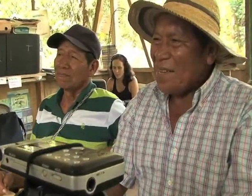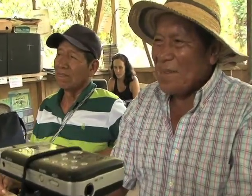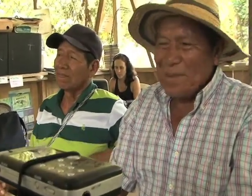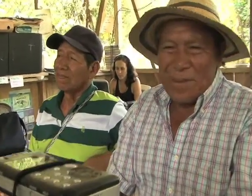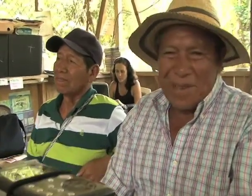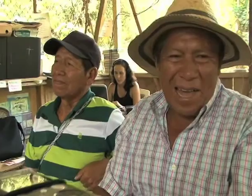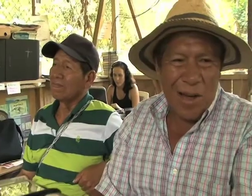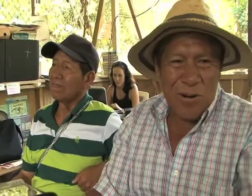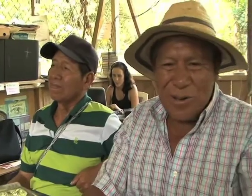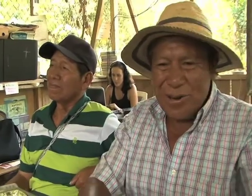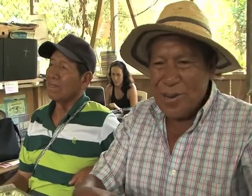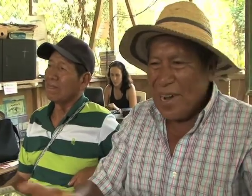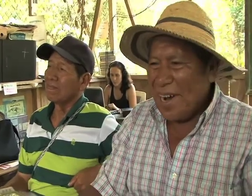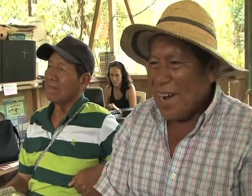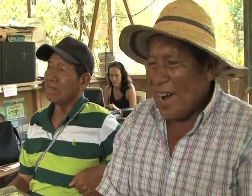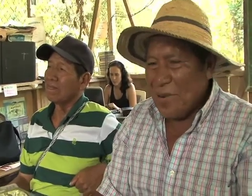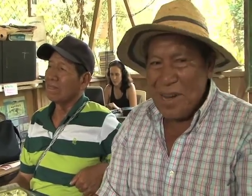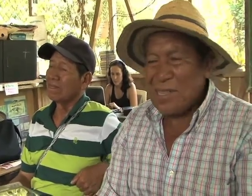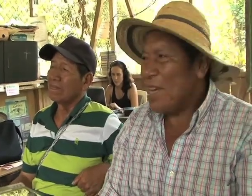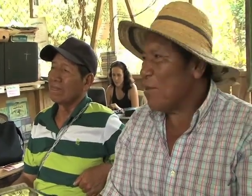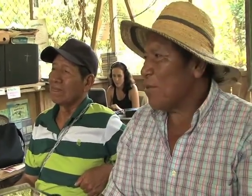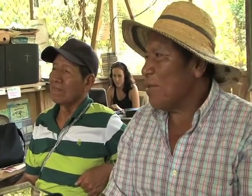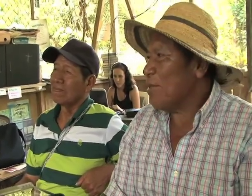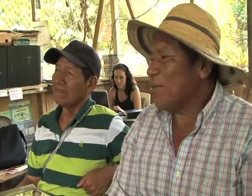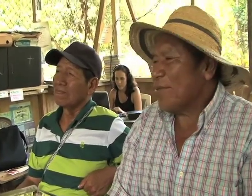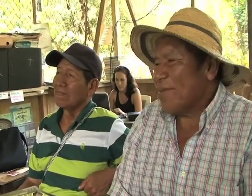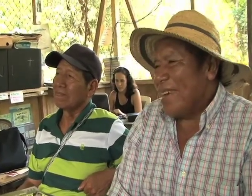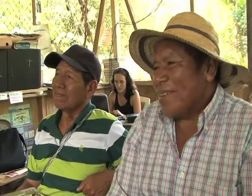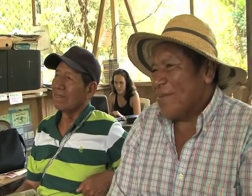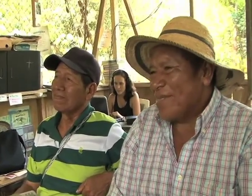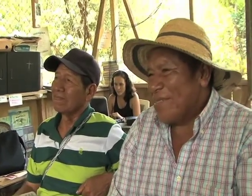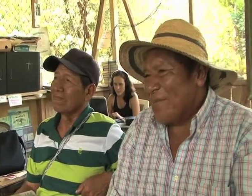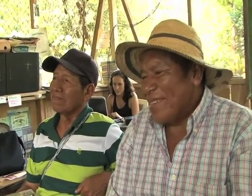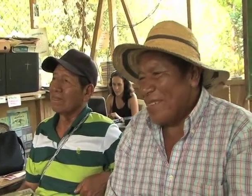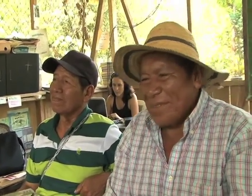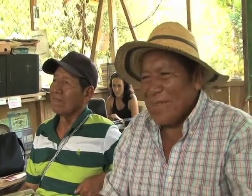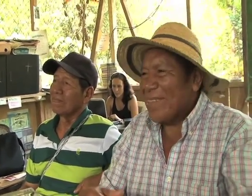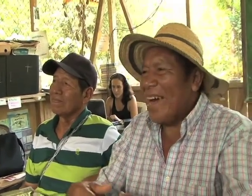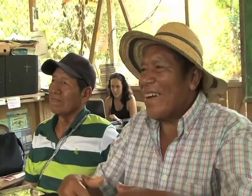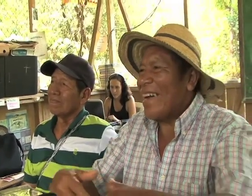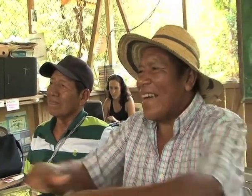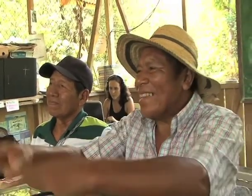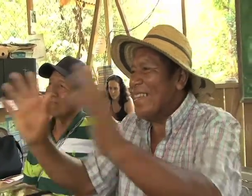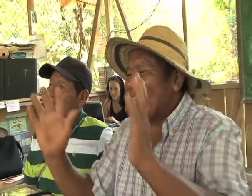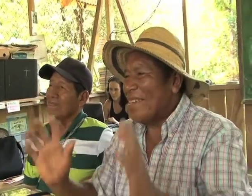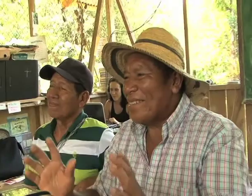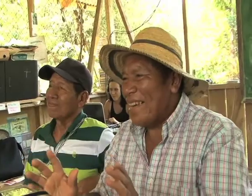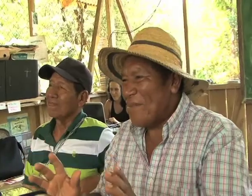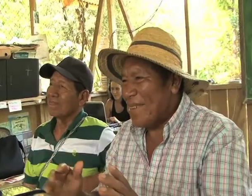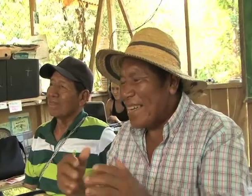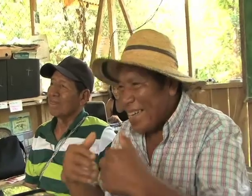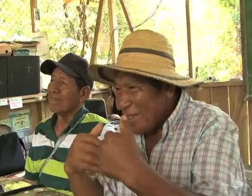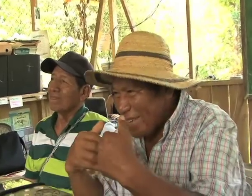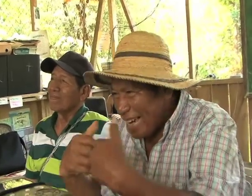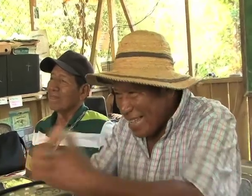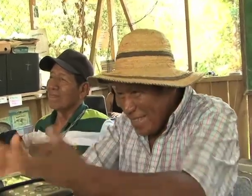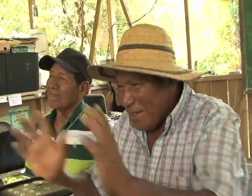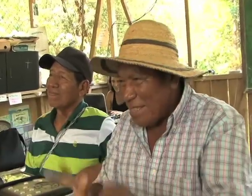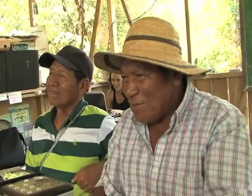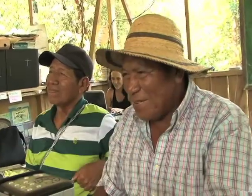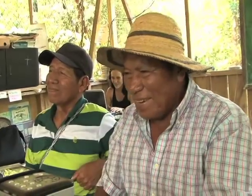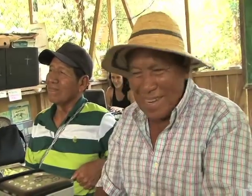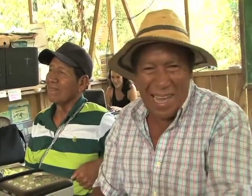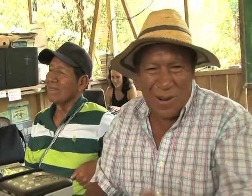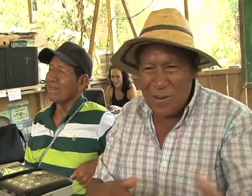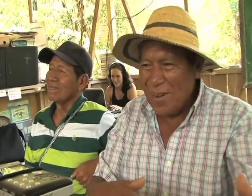y ahí cada uno agarró asiento, y yo, y como siempre, yo dejaba que la gente entre, o sea, a ver qué es lo que la gente